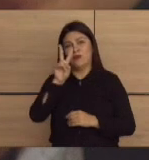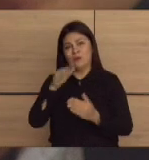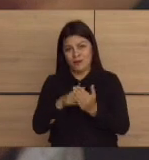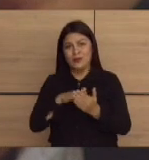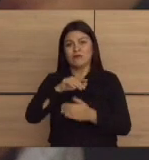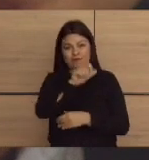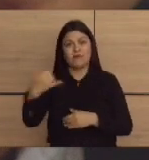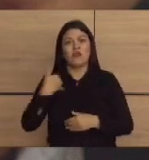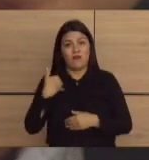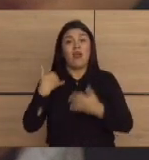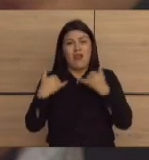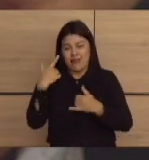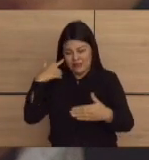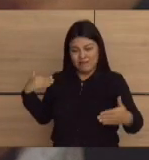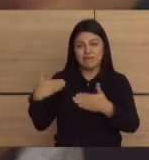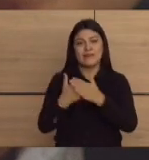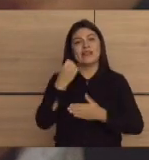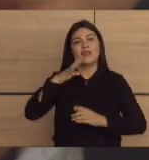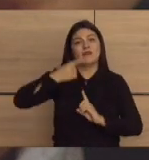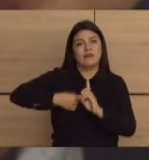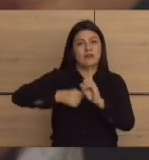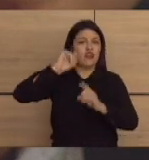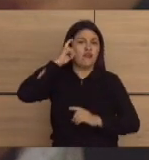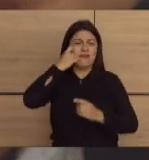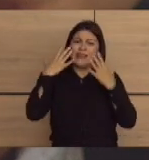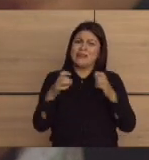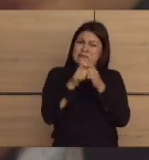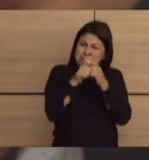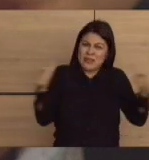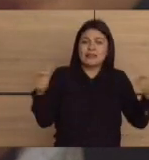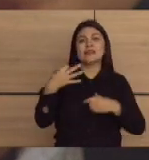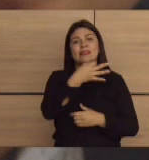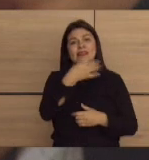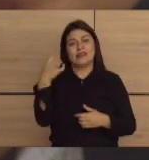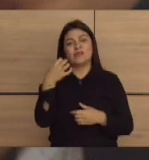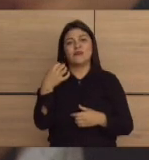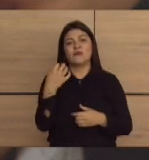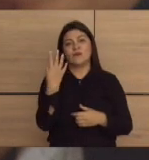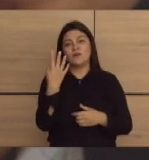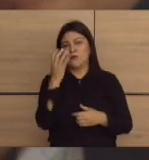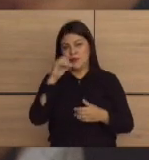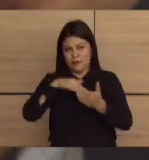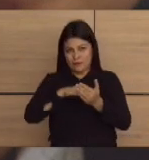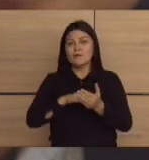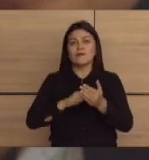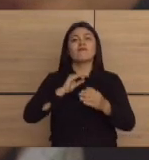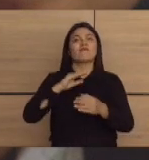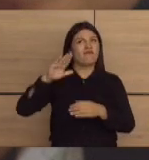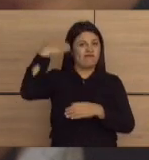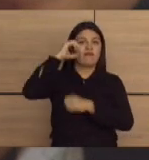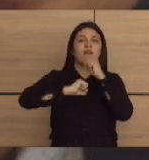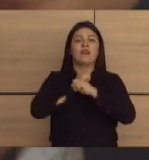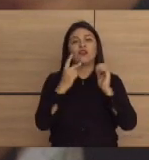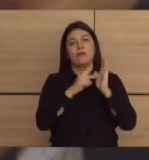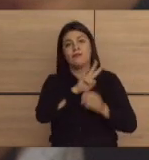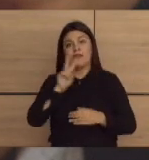de gobierno, y vamos por 650 mil para agosto del año 2022. Porque eso es apostar